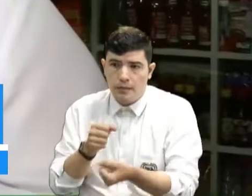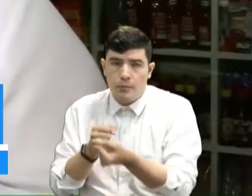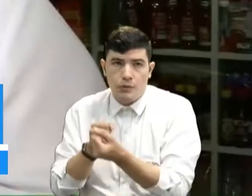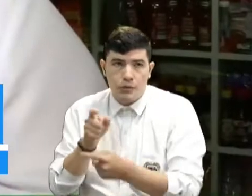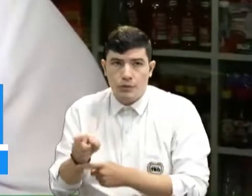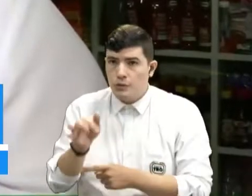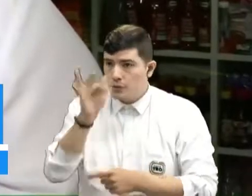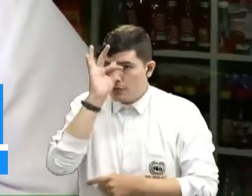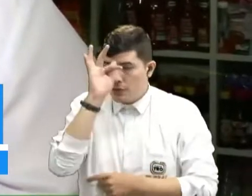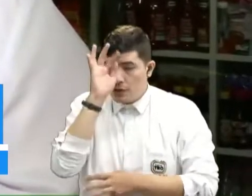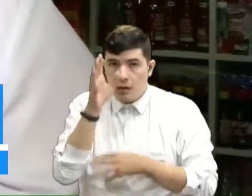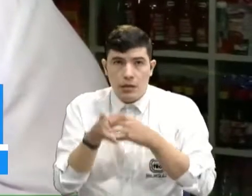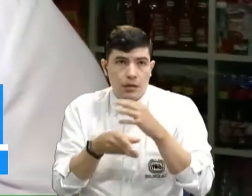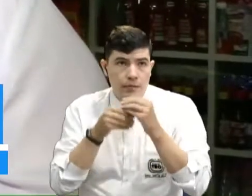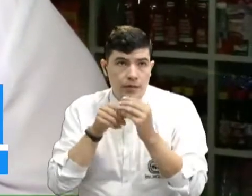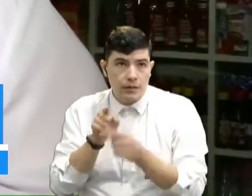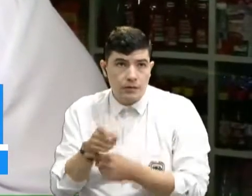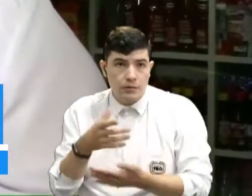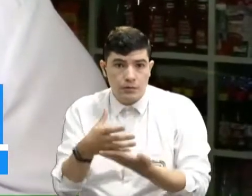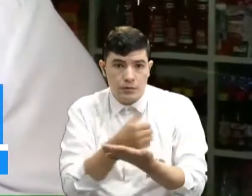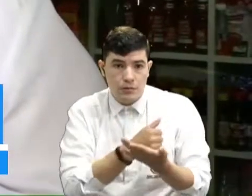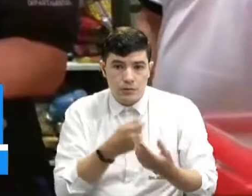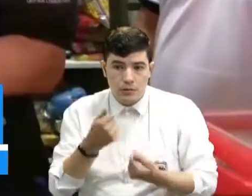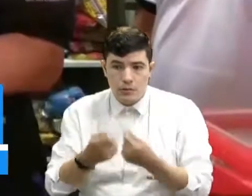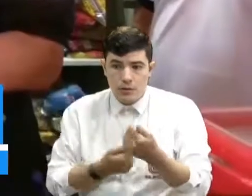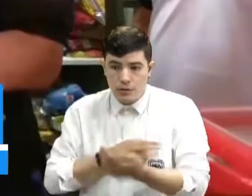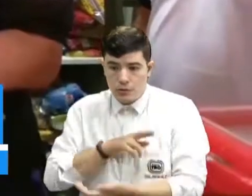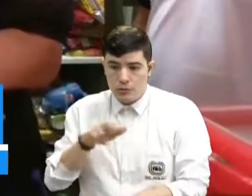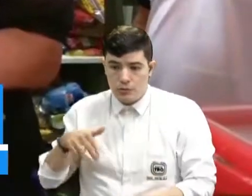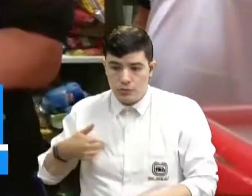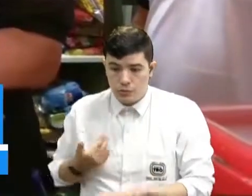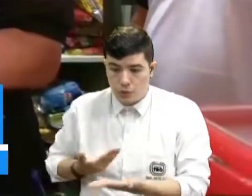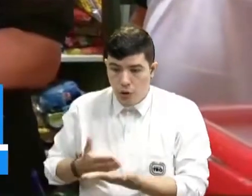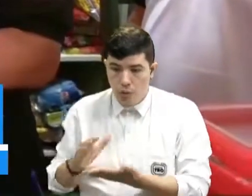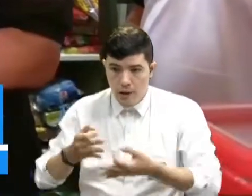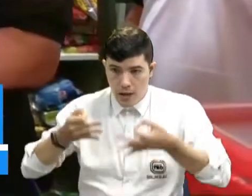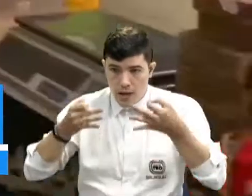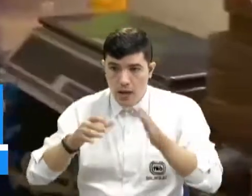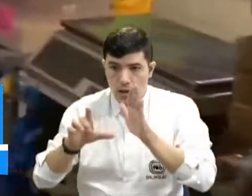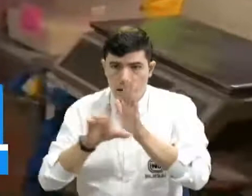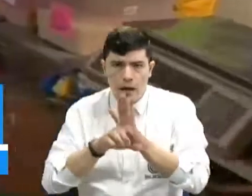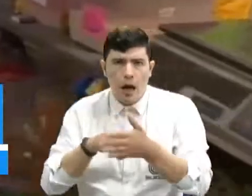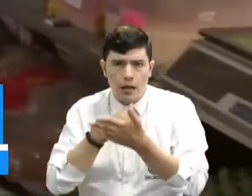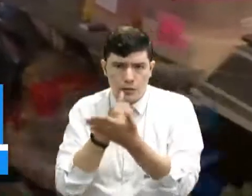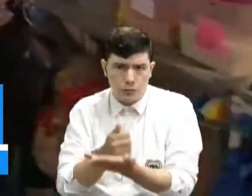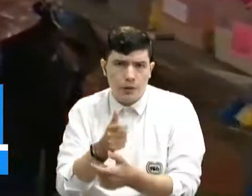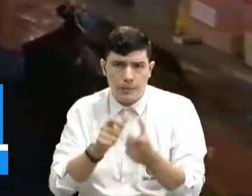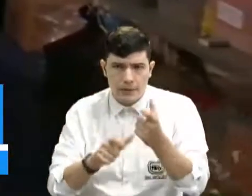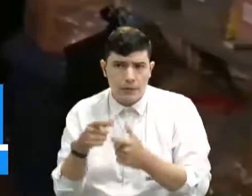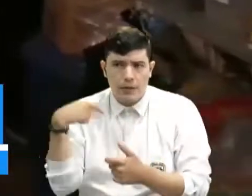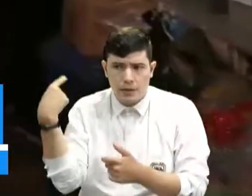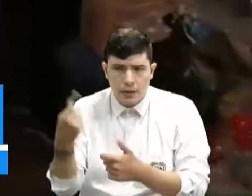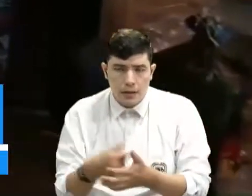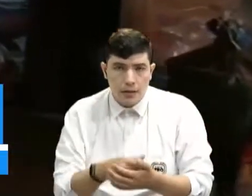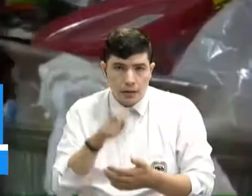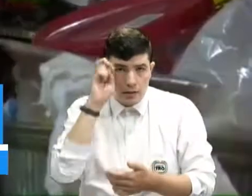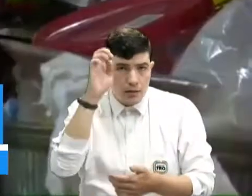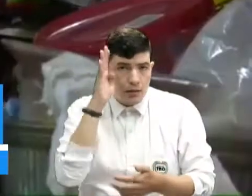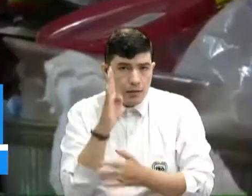hospital, y con esos ingresos, si nosotros compramos legal, podemos ayudar a muchas personas. Norte de Santander ha perdido más